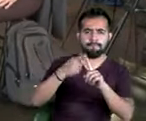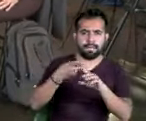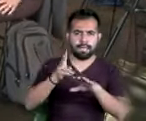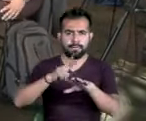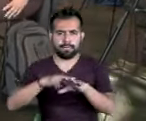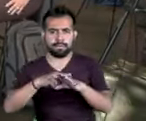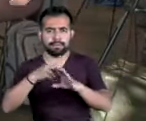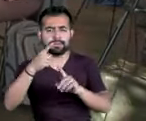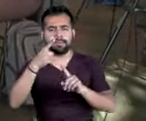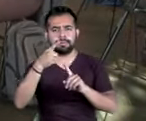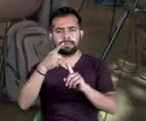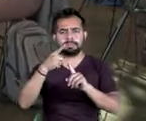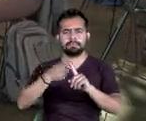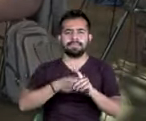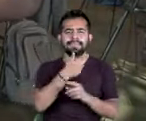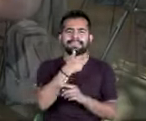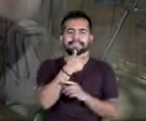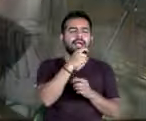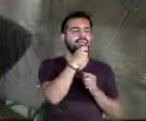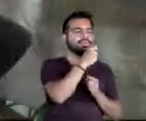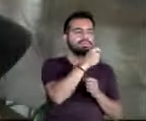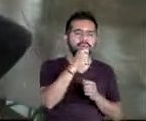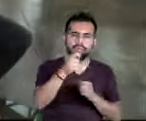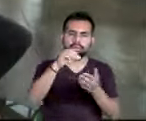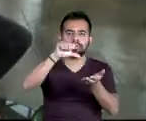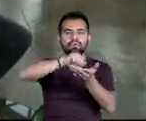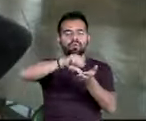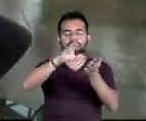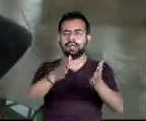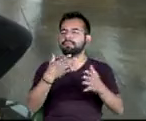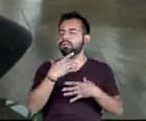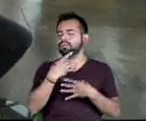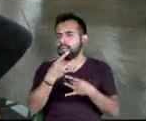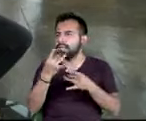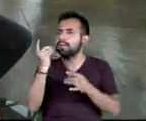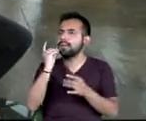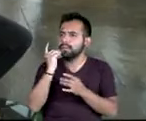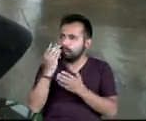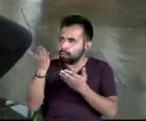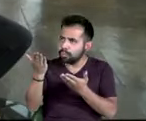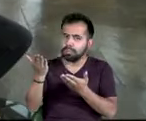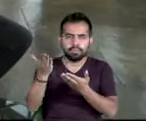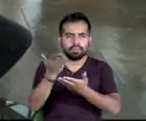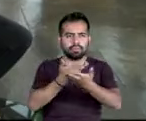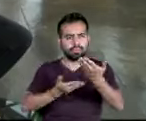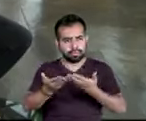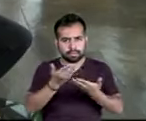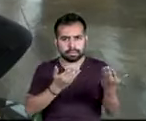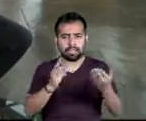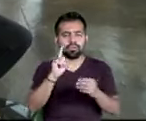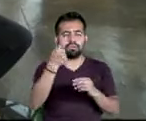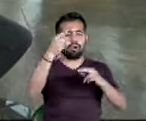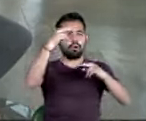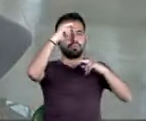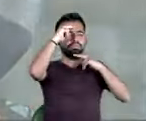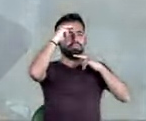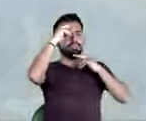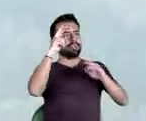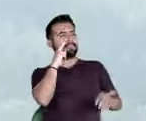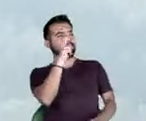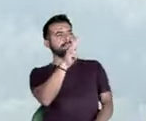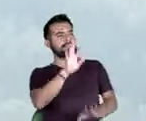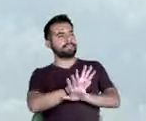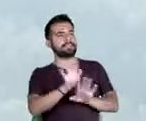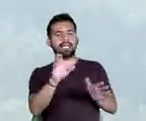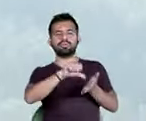sobre todo quienes hacen reportería de la ciudad. Me encantará desayunar con ustedes y no solamente ver desde las pantallas lo que dicen sobre la ciudad,